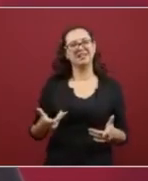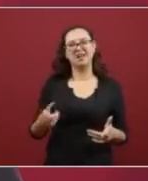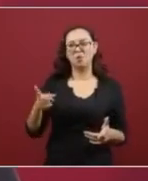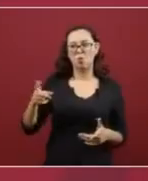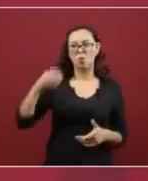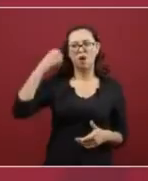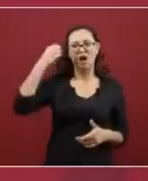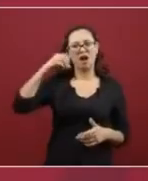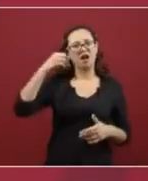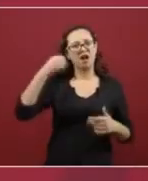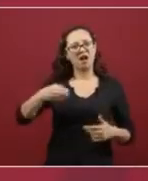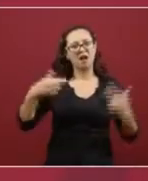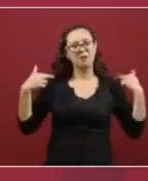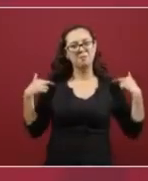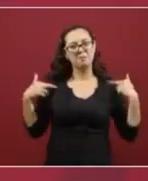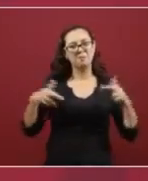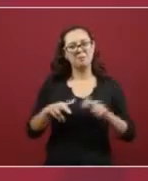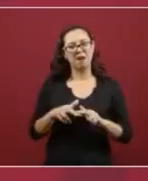Oaxaca